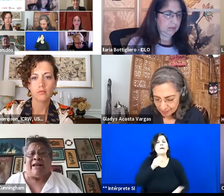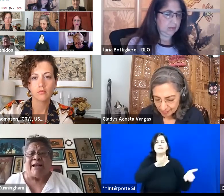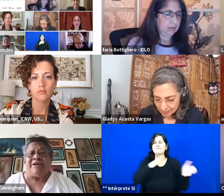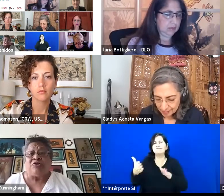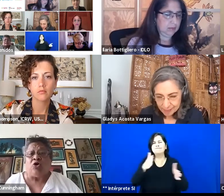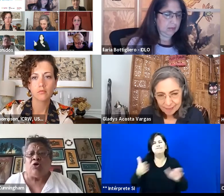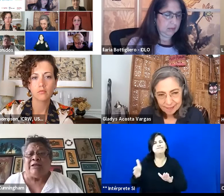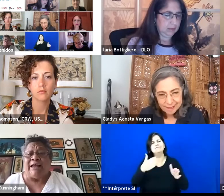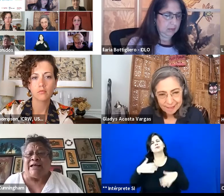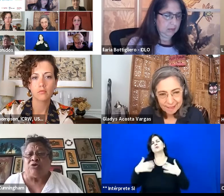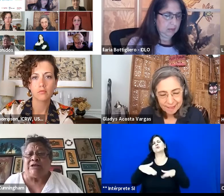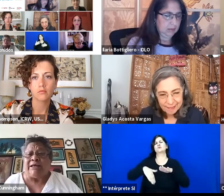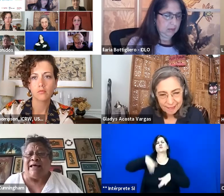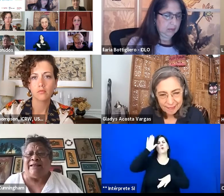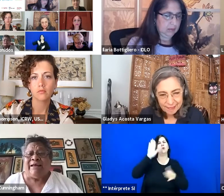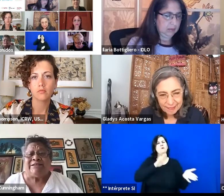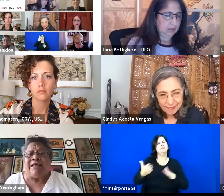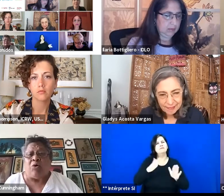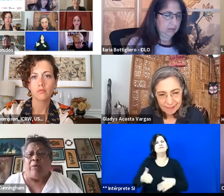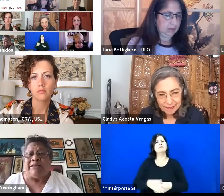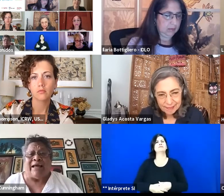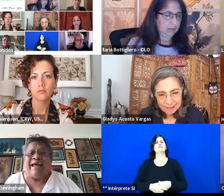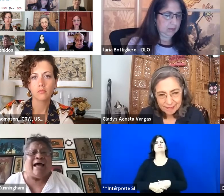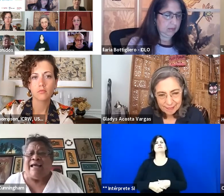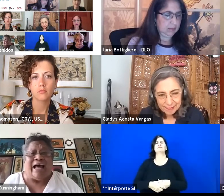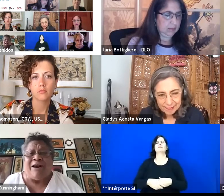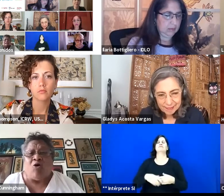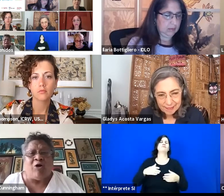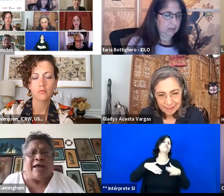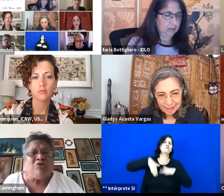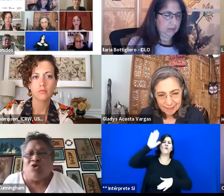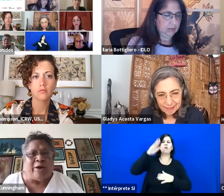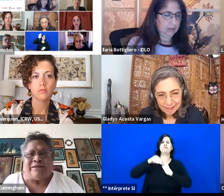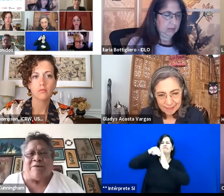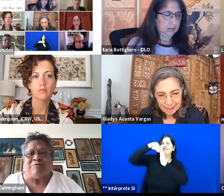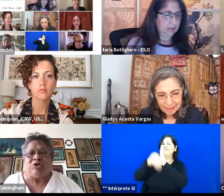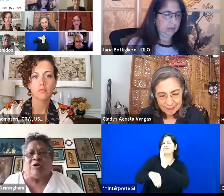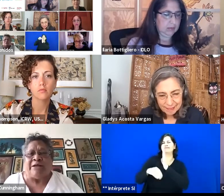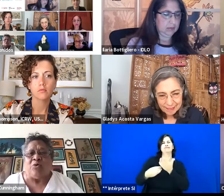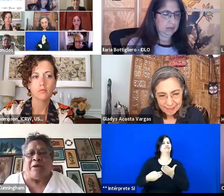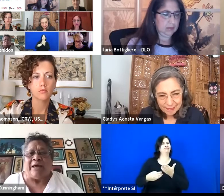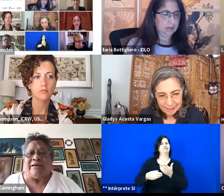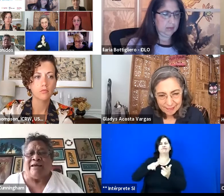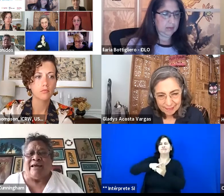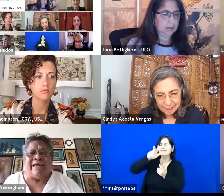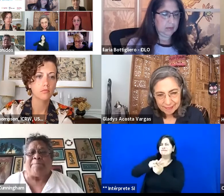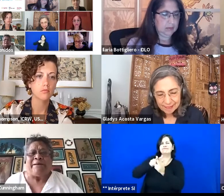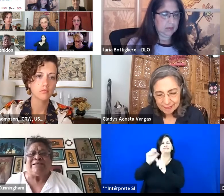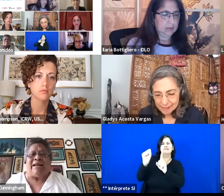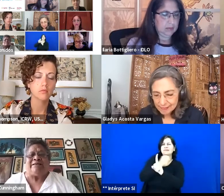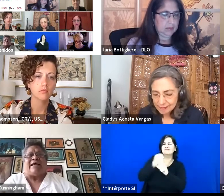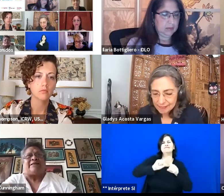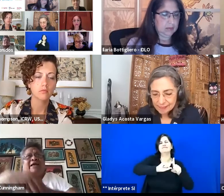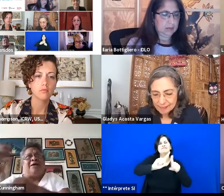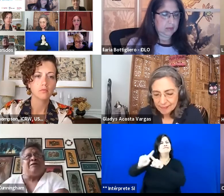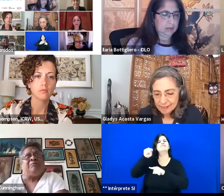hace que el resto de la sociedad se dé cuenta que hay algo que no está funcionando bien. Que a